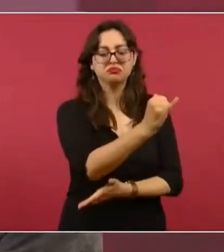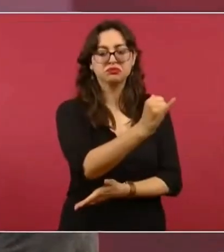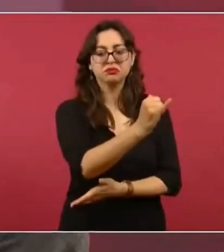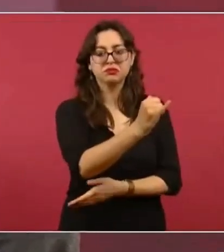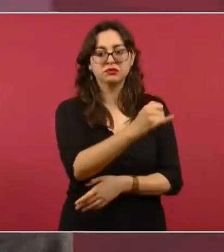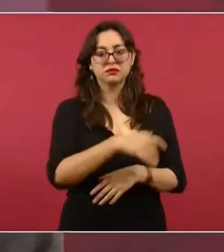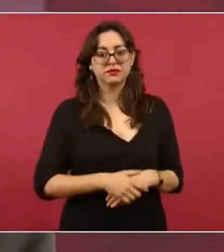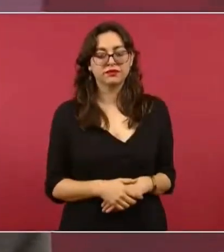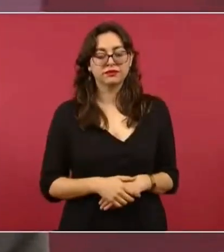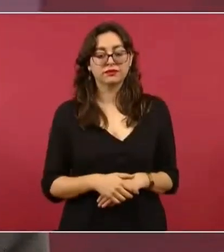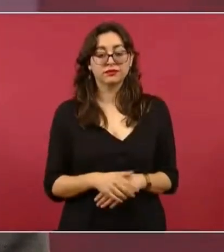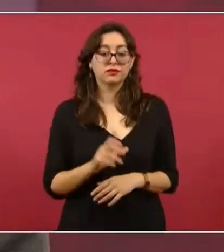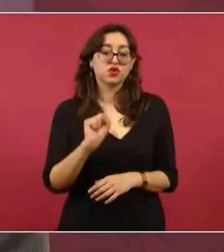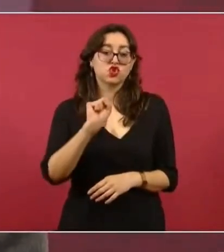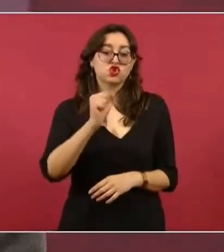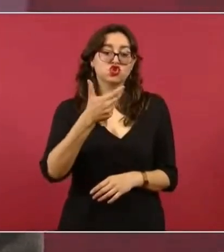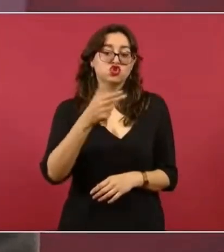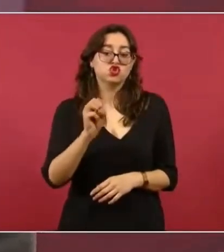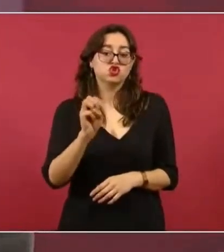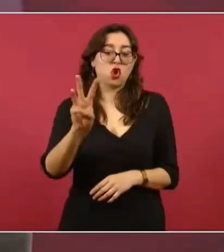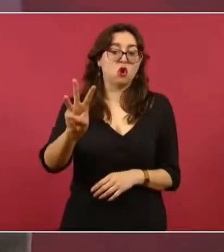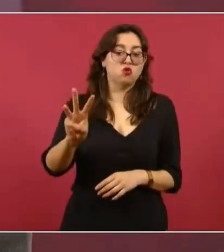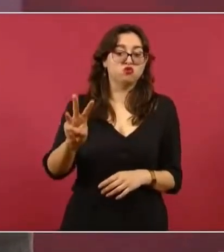para espectáculo,